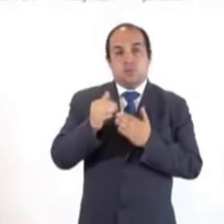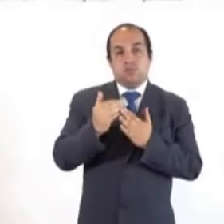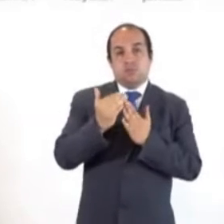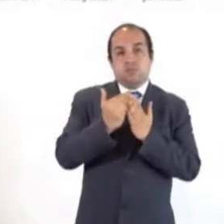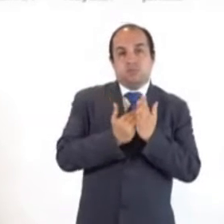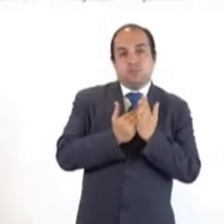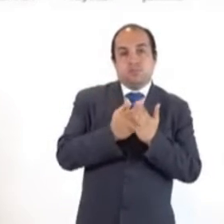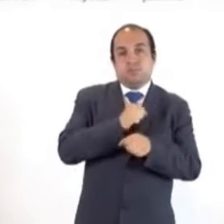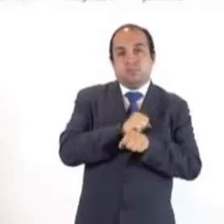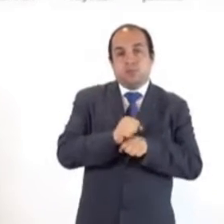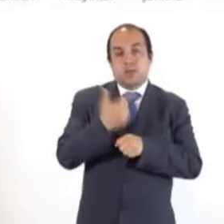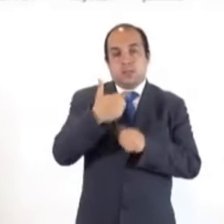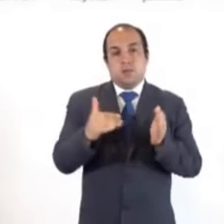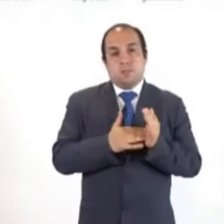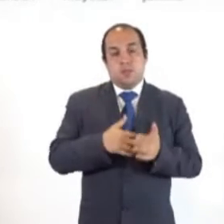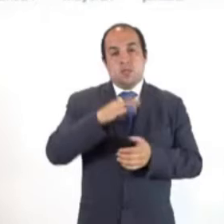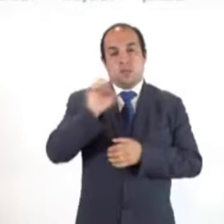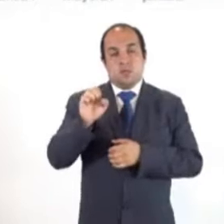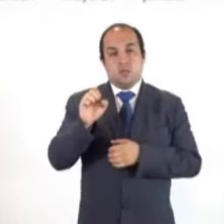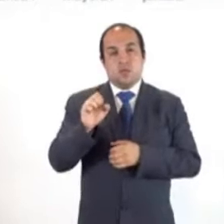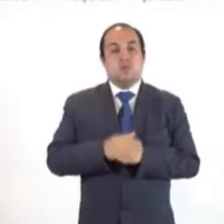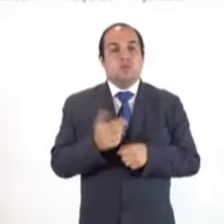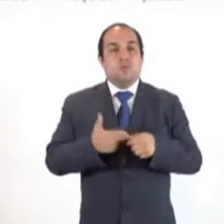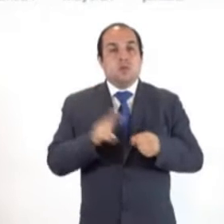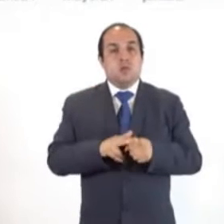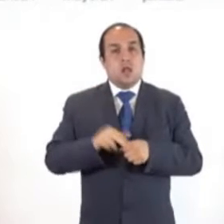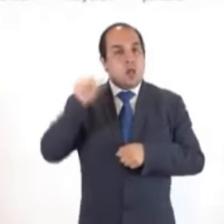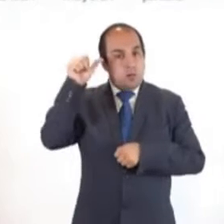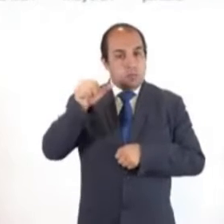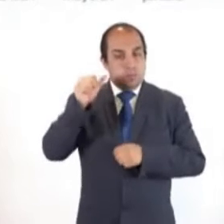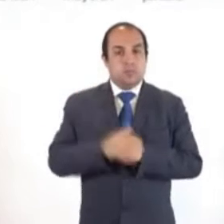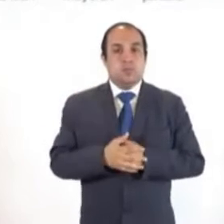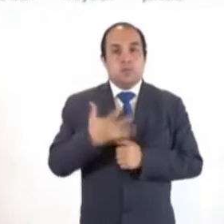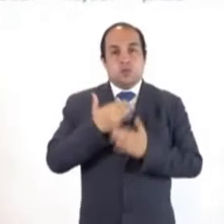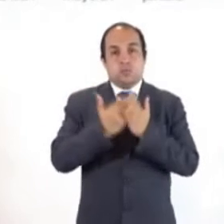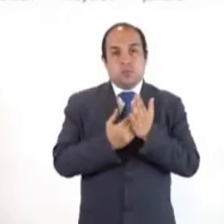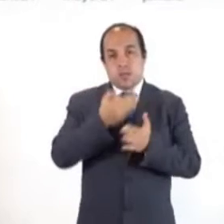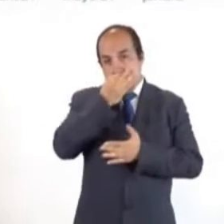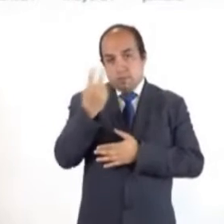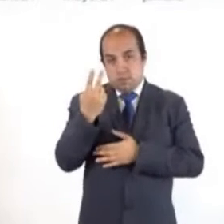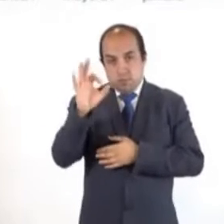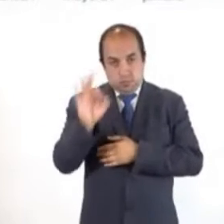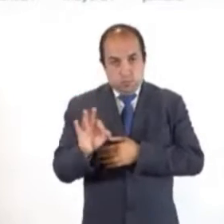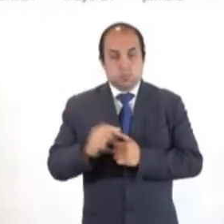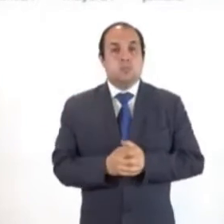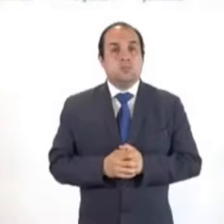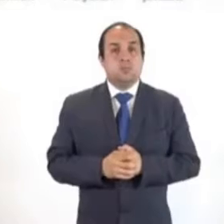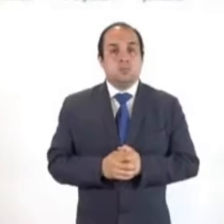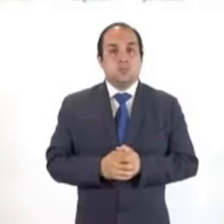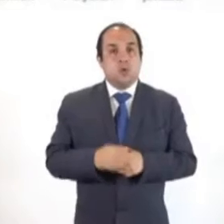abajo de los 7.500 hospitalizados durante todo abril reportados a este sistema, que es una reducción de casi 25% con